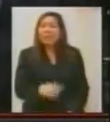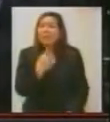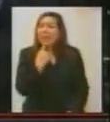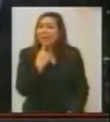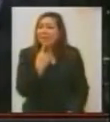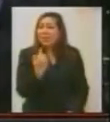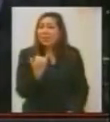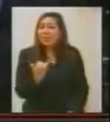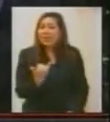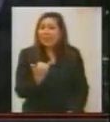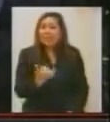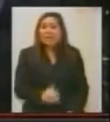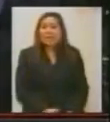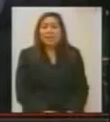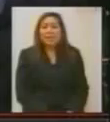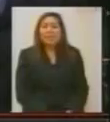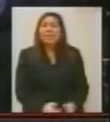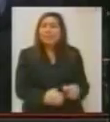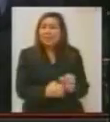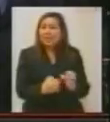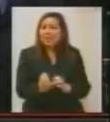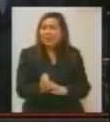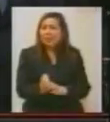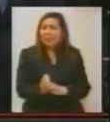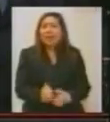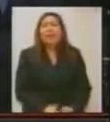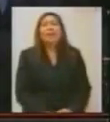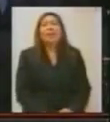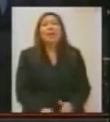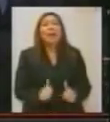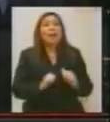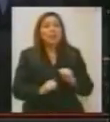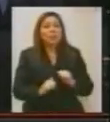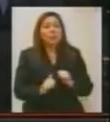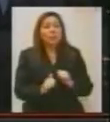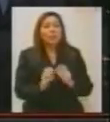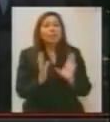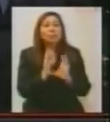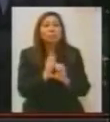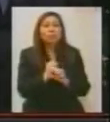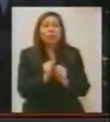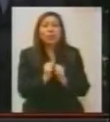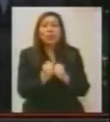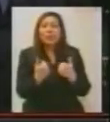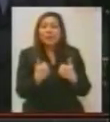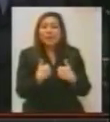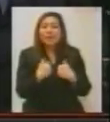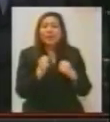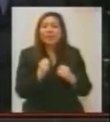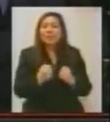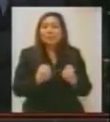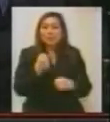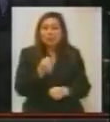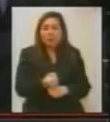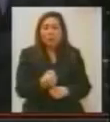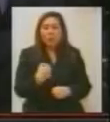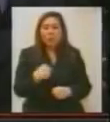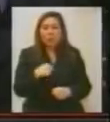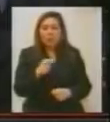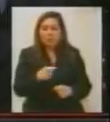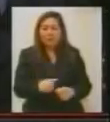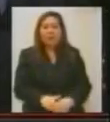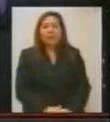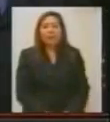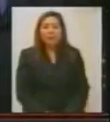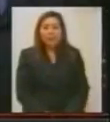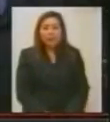es que en esta etapa debemos evitar acciones de transfugismo, y contra eso sí vamos a luchar con todas nuestras fuerzas. Congresista Carrillo,